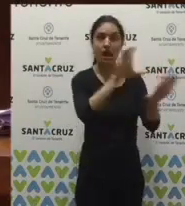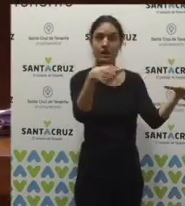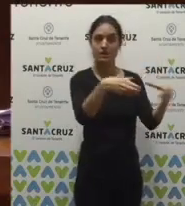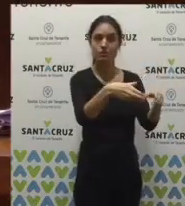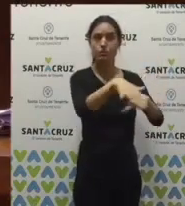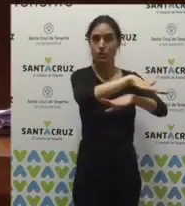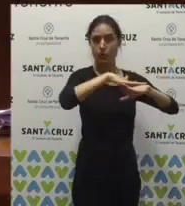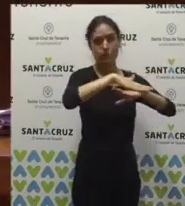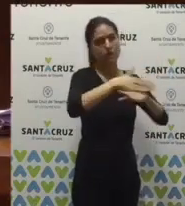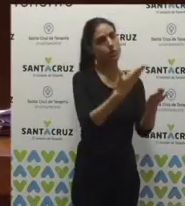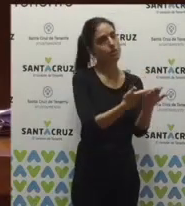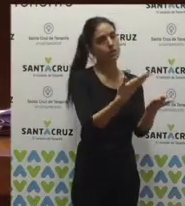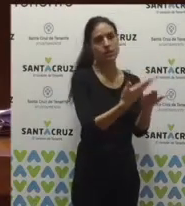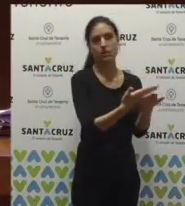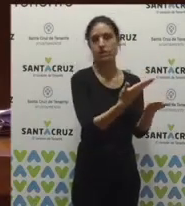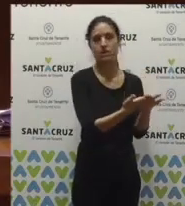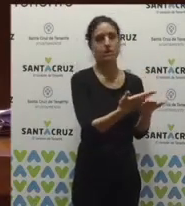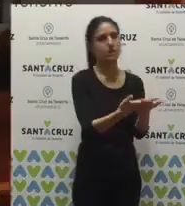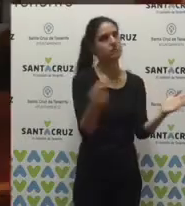posible